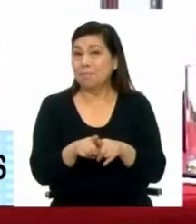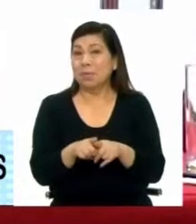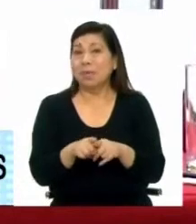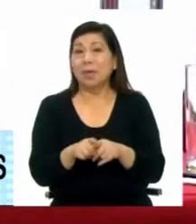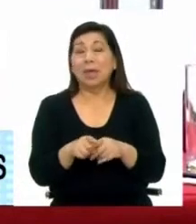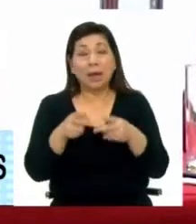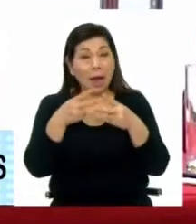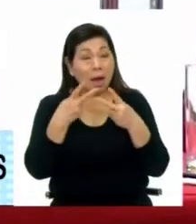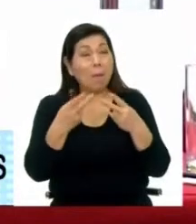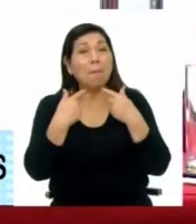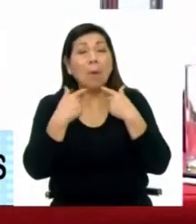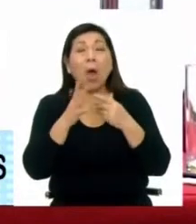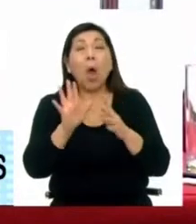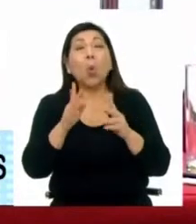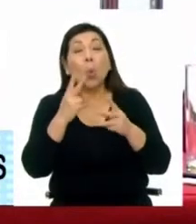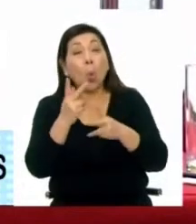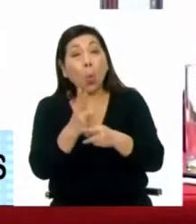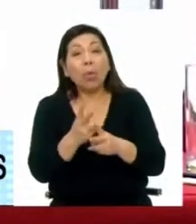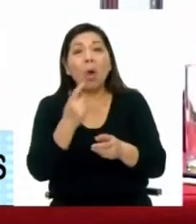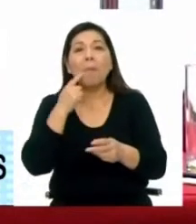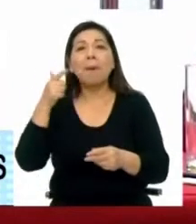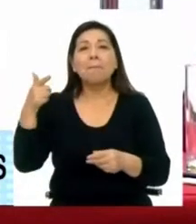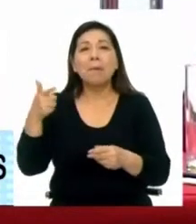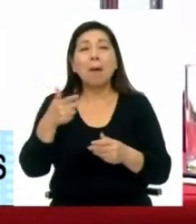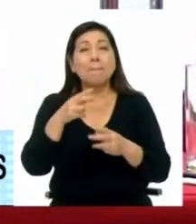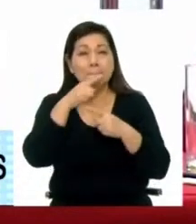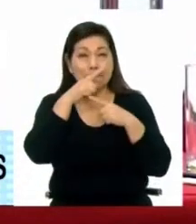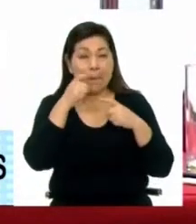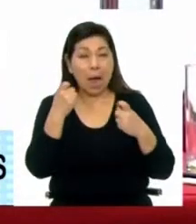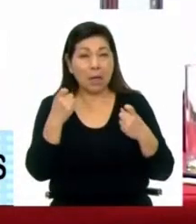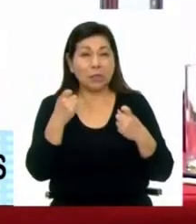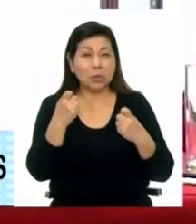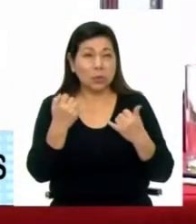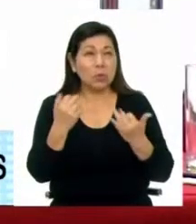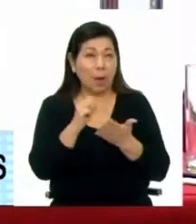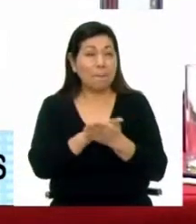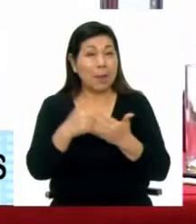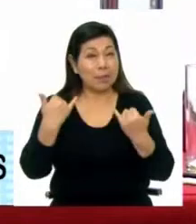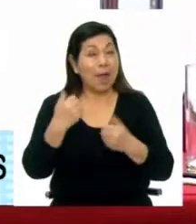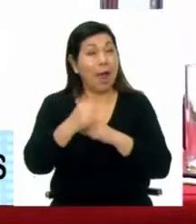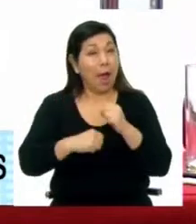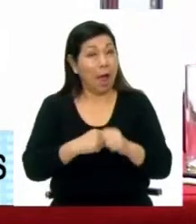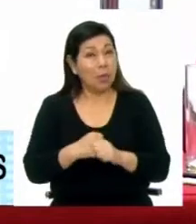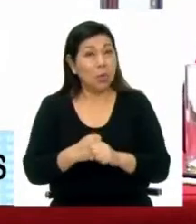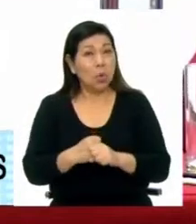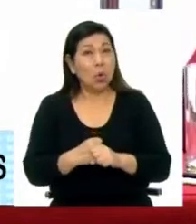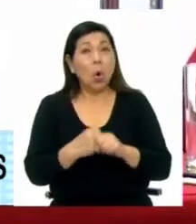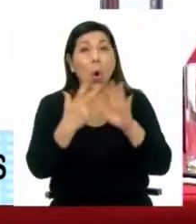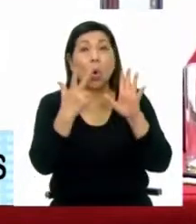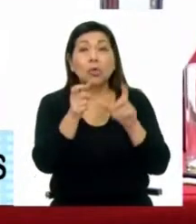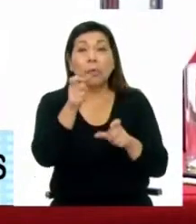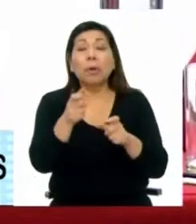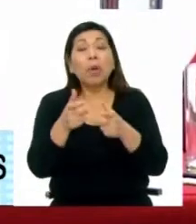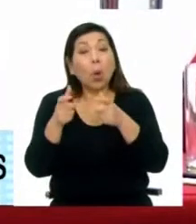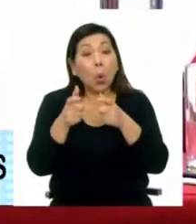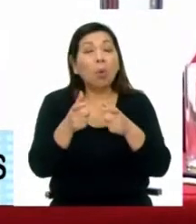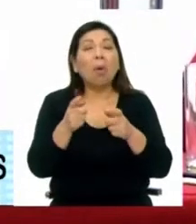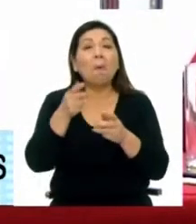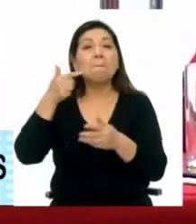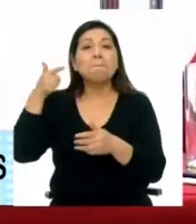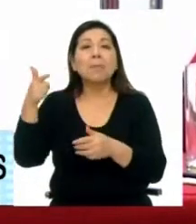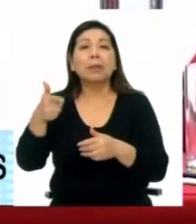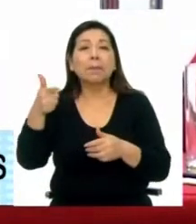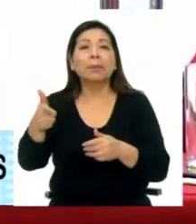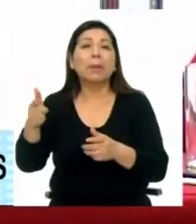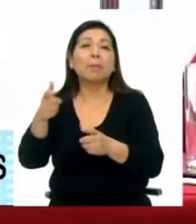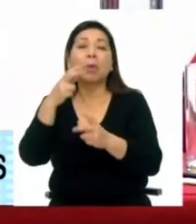hermanos ambientalistas que han perdido la vida. Desde marzo del mes de este año hasta la fecha han muerto 8 personas y se está